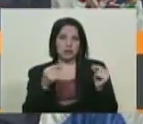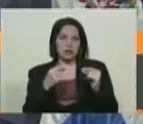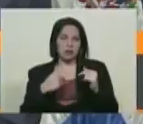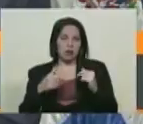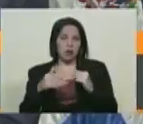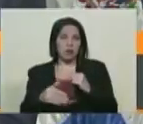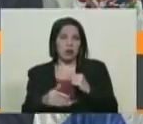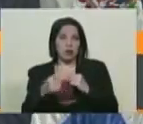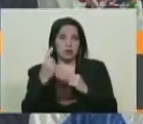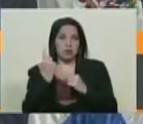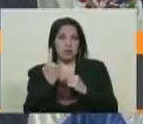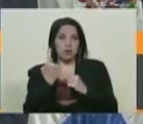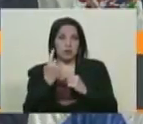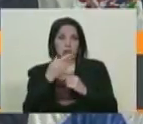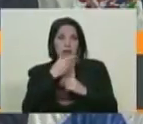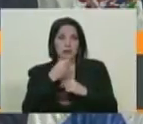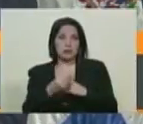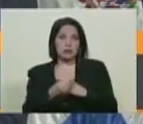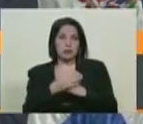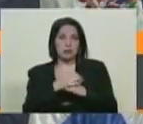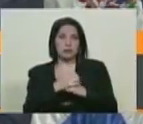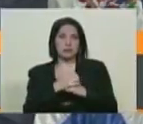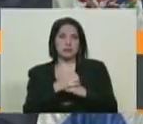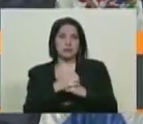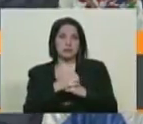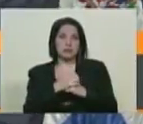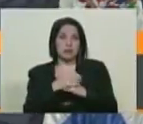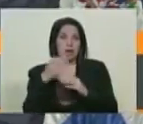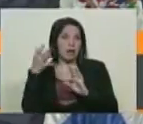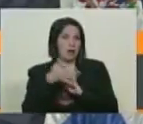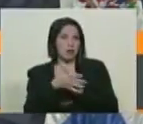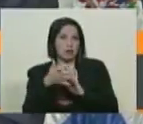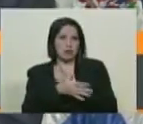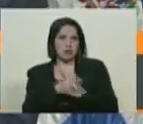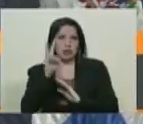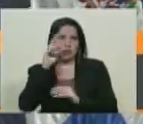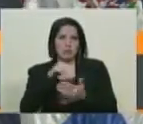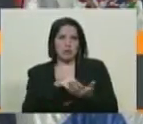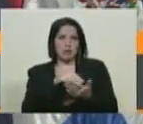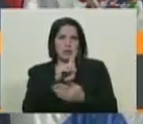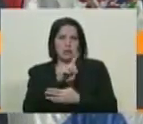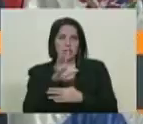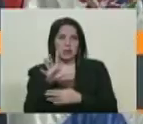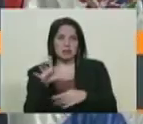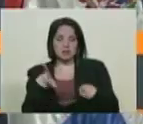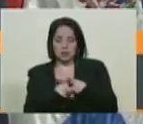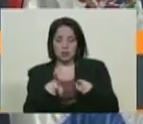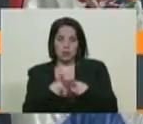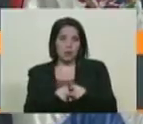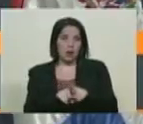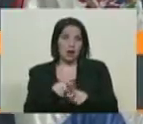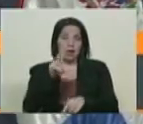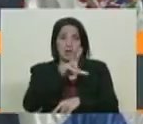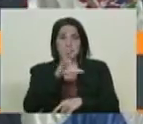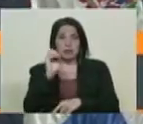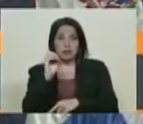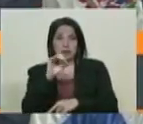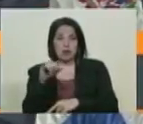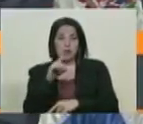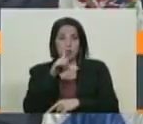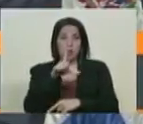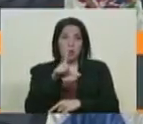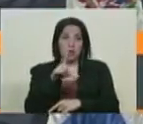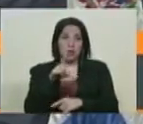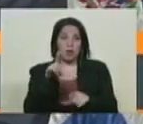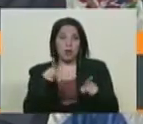próximo 1 de diciembre. Las condiciones del 2015 son las mismas condiciones del 30 de julio de 2017